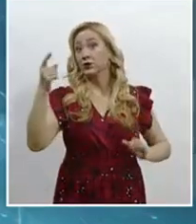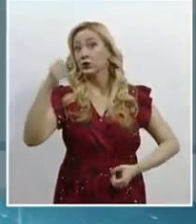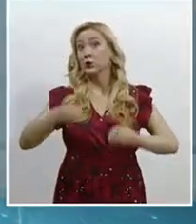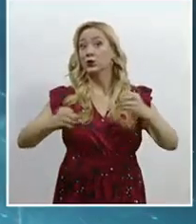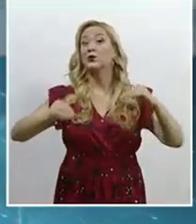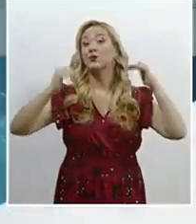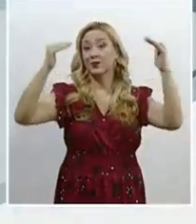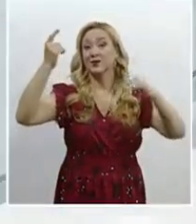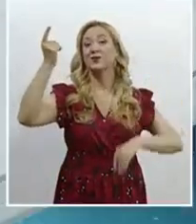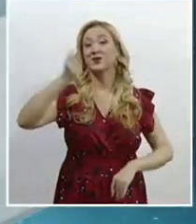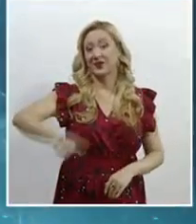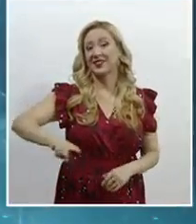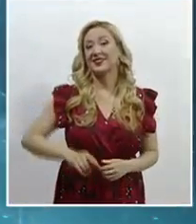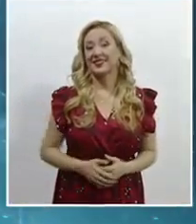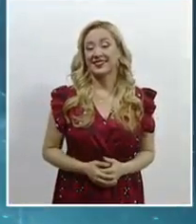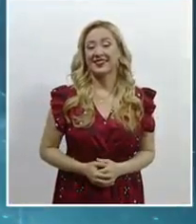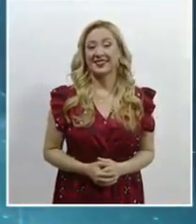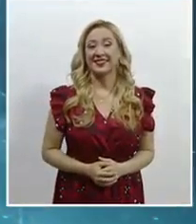Corte.